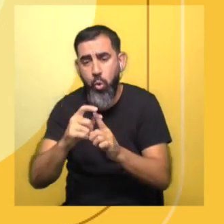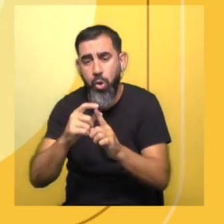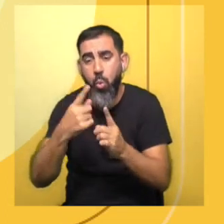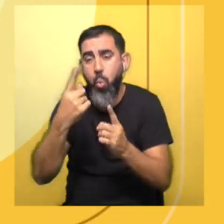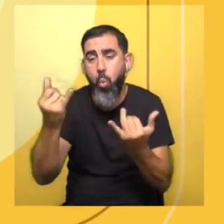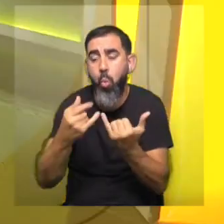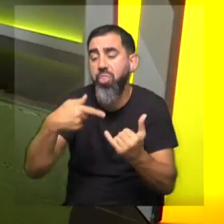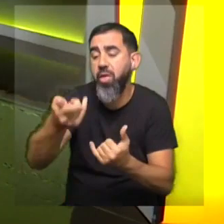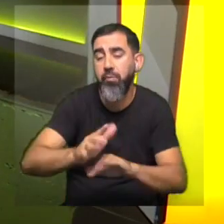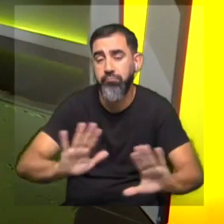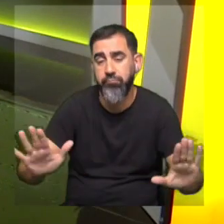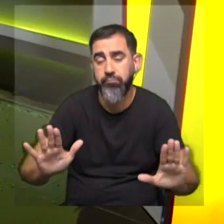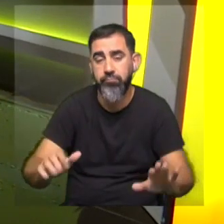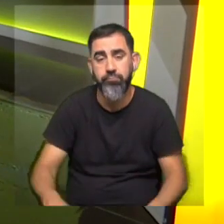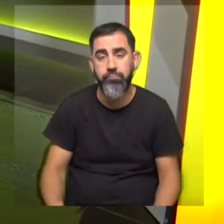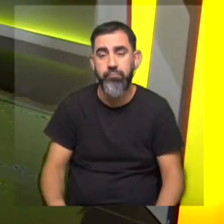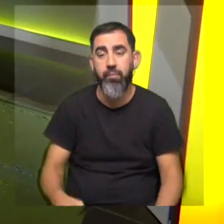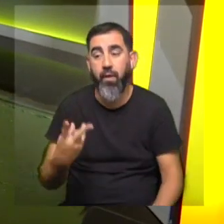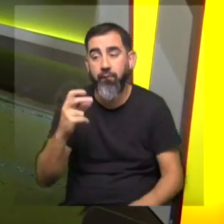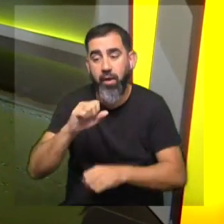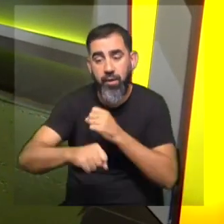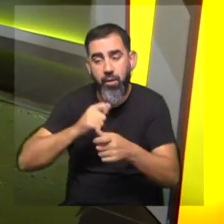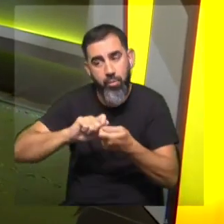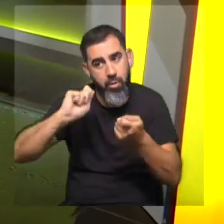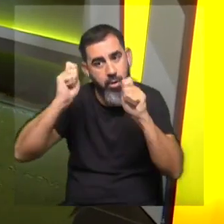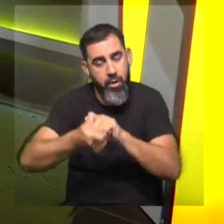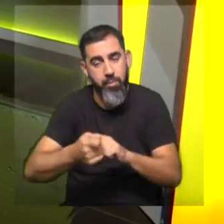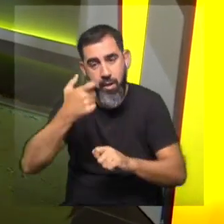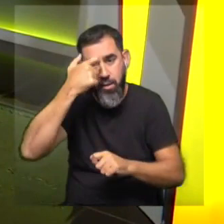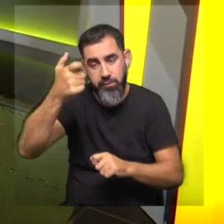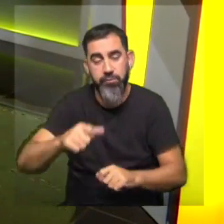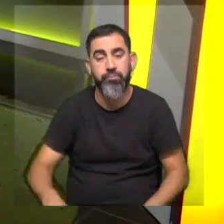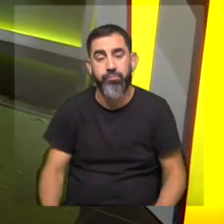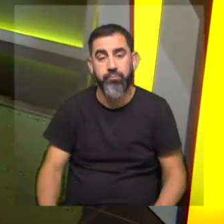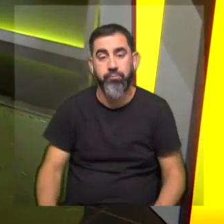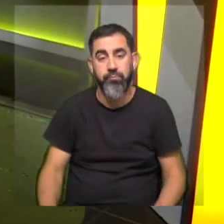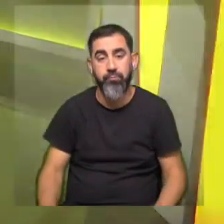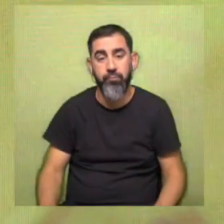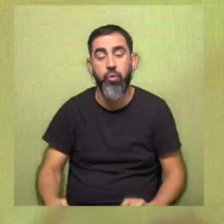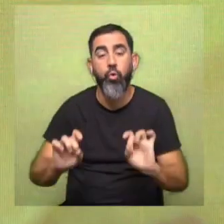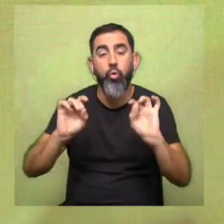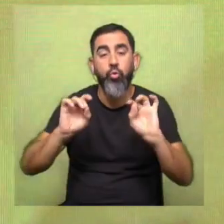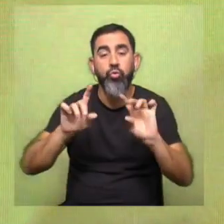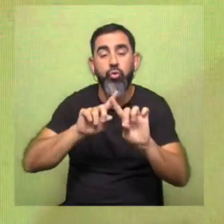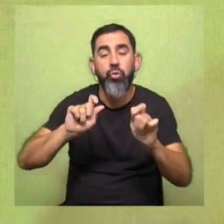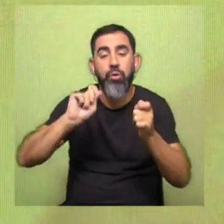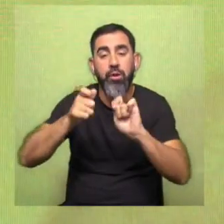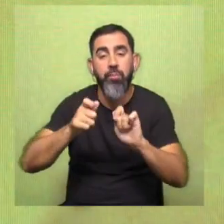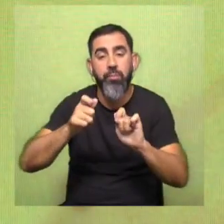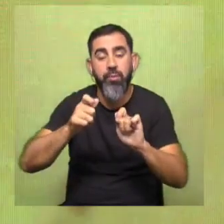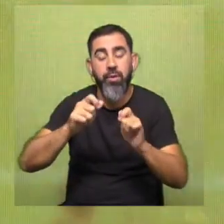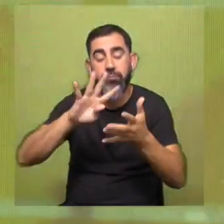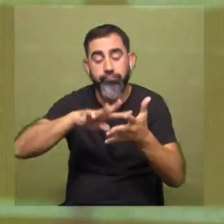otro. Es impresionante en 20 años lo que ha cambiado en la ciencia. No solamente el mapa, por decirlo de alguna manera, o el